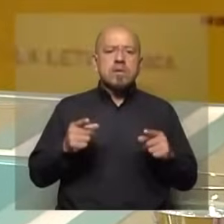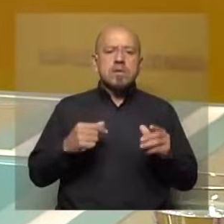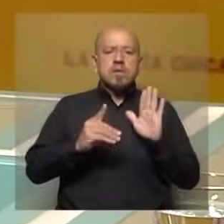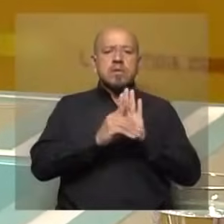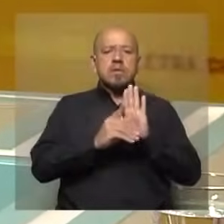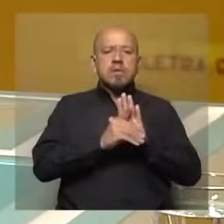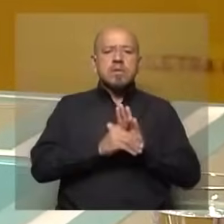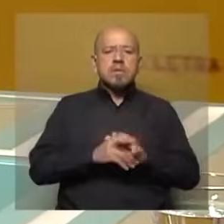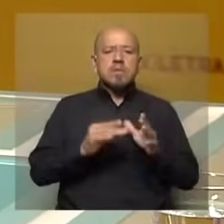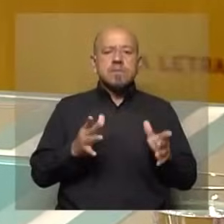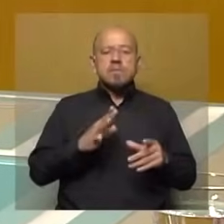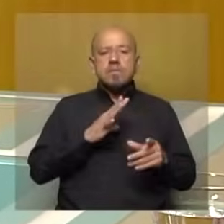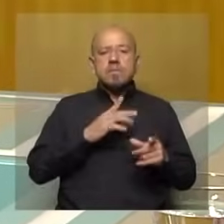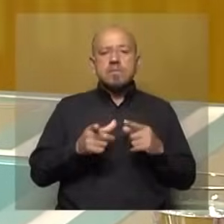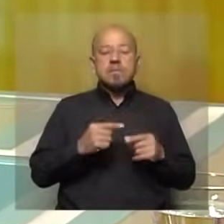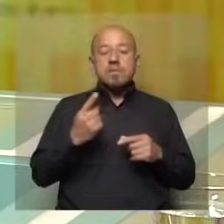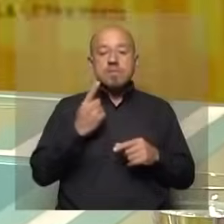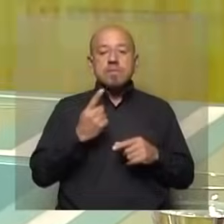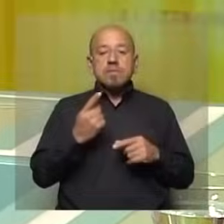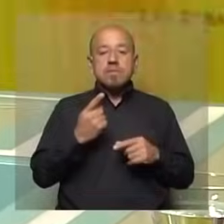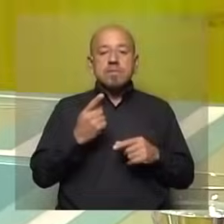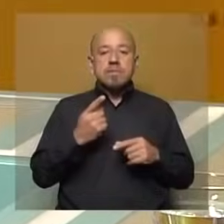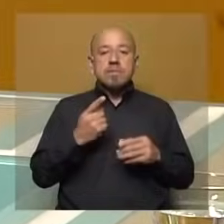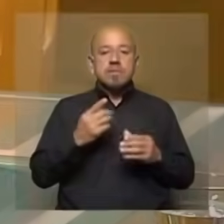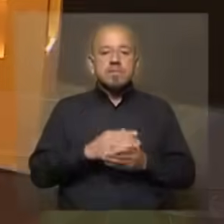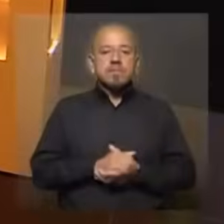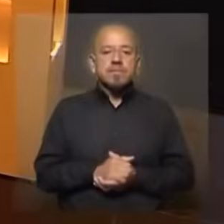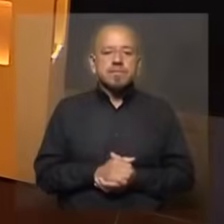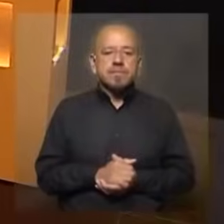¿Qué primera impresión les da? ¿Qué es lo primero que se les viene?